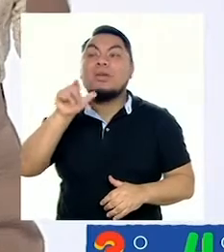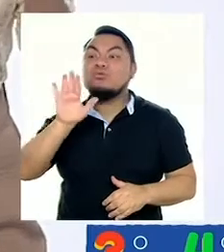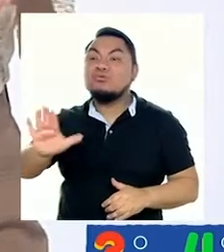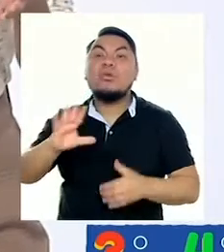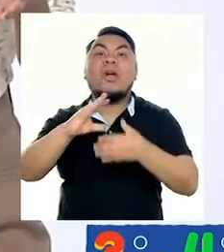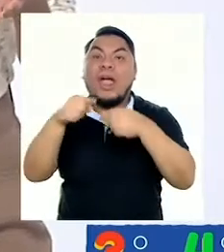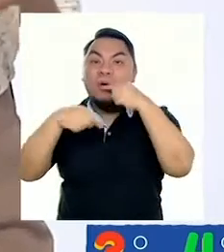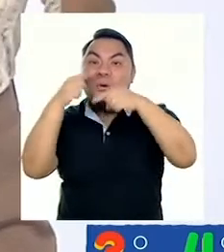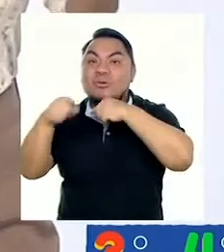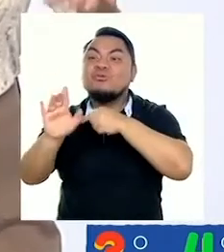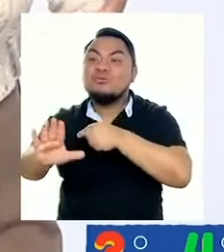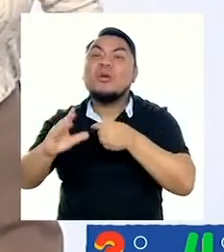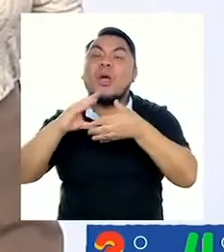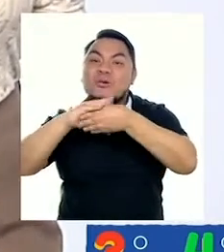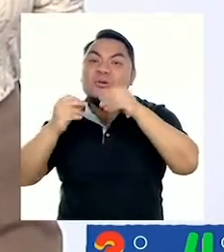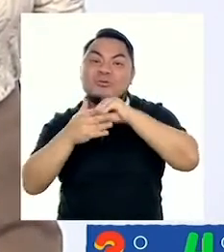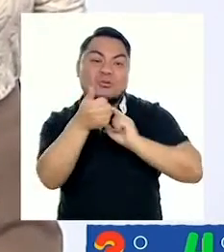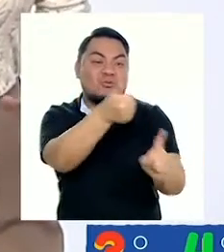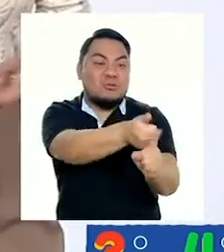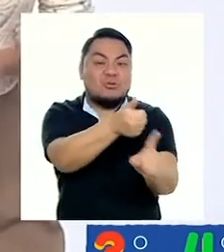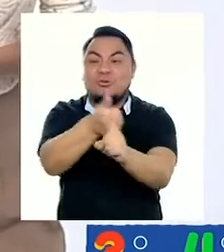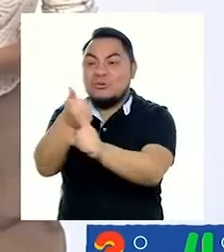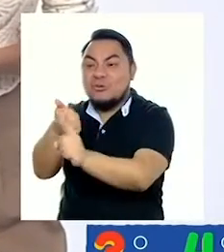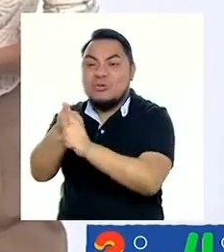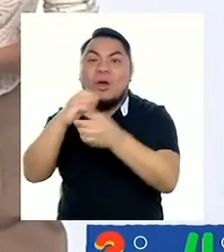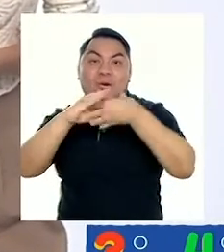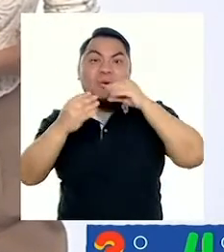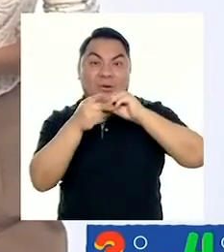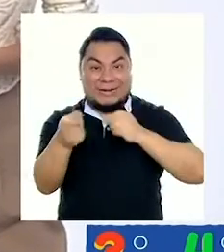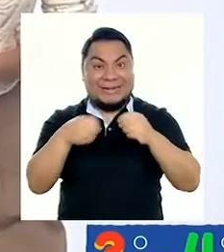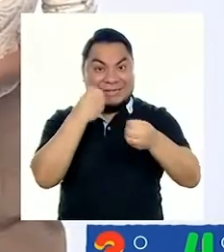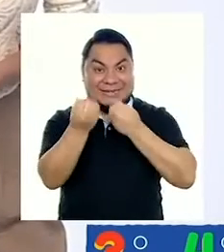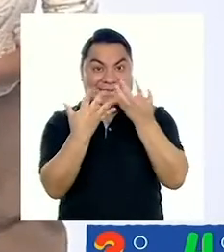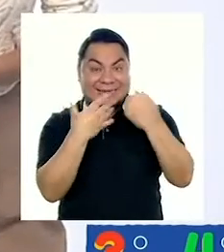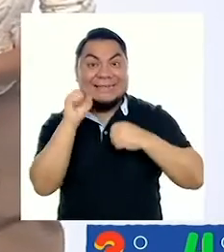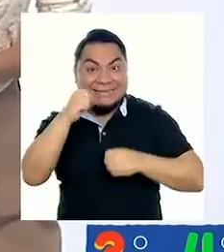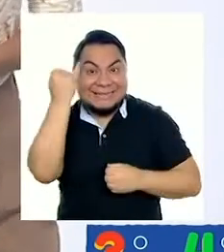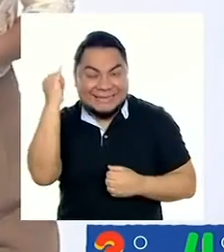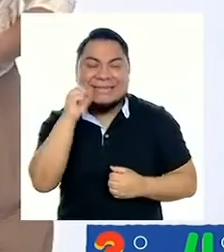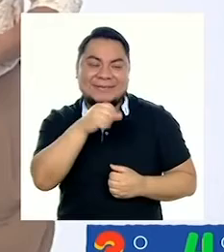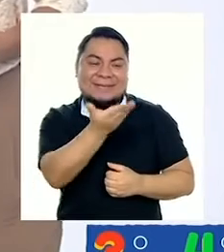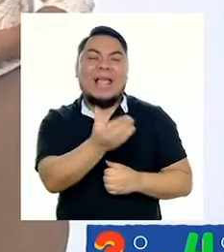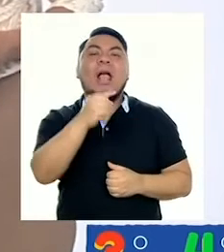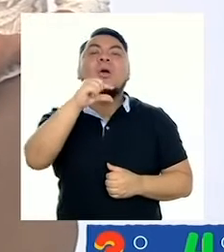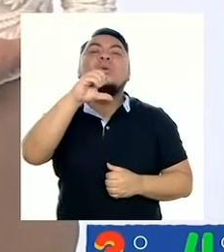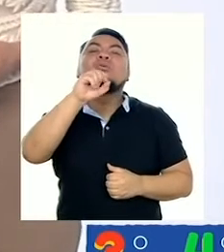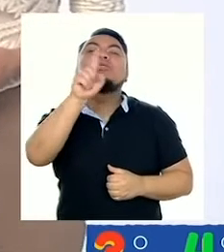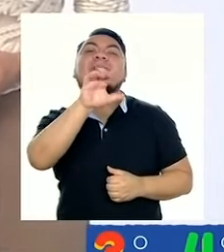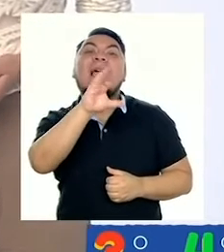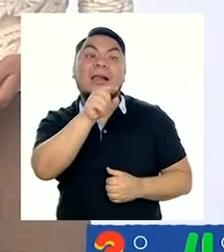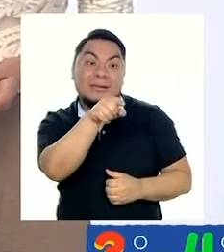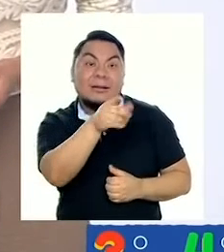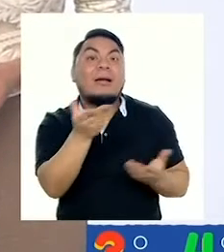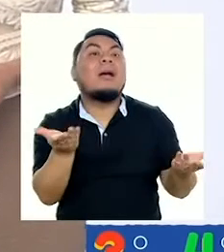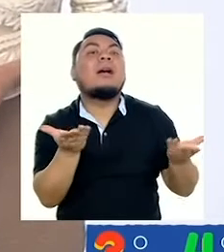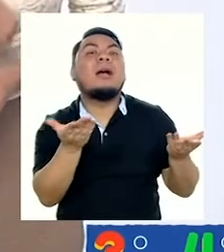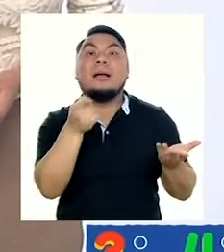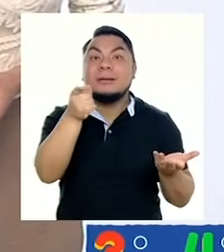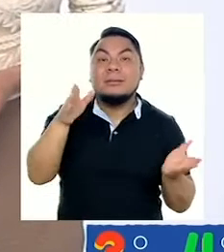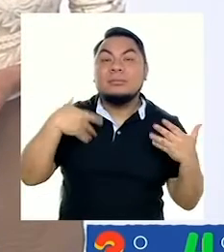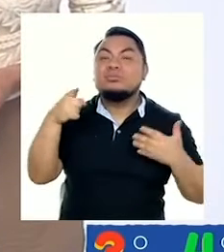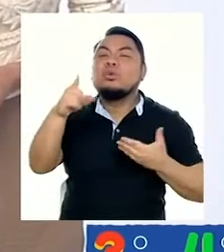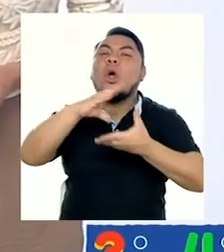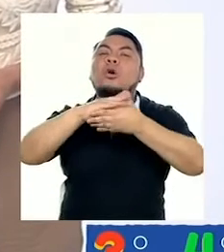su autobiografía y nos la narren? ¿Les gusta la idea? Empecemos con Gonzalo. Gonzalo, ¿estás ahí?